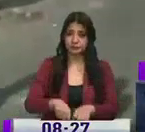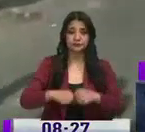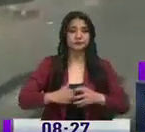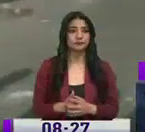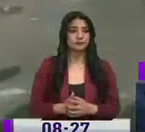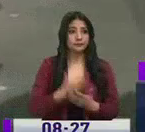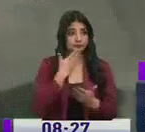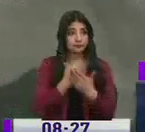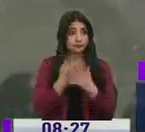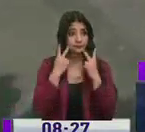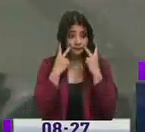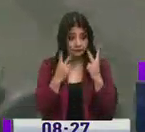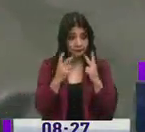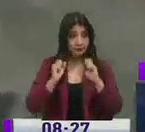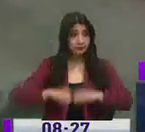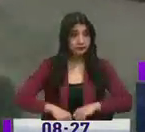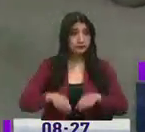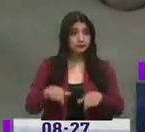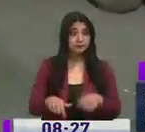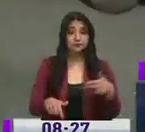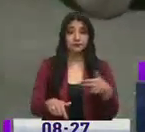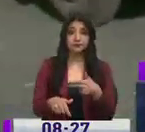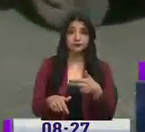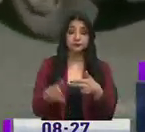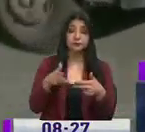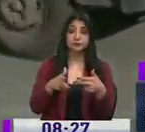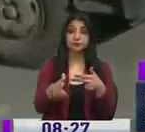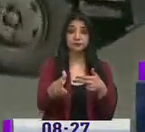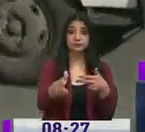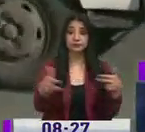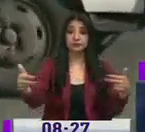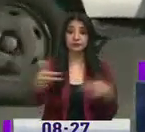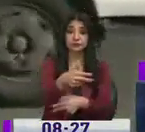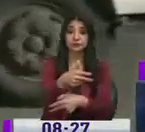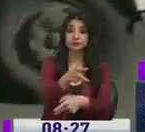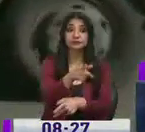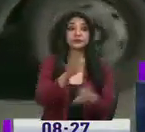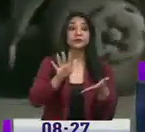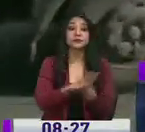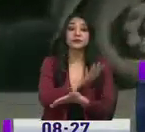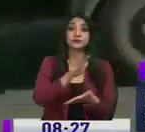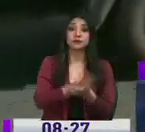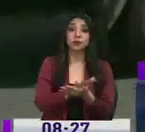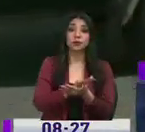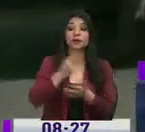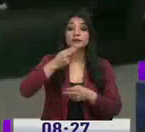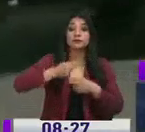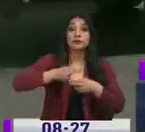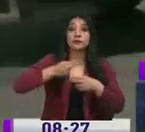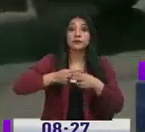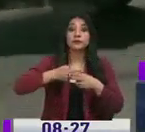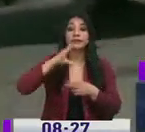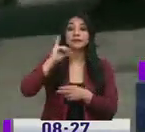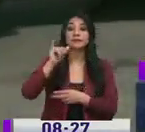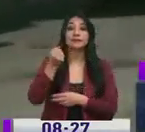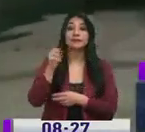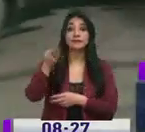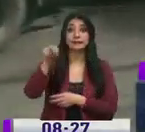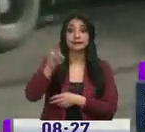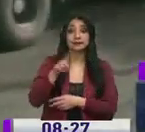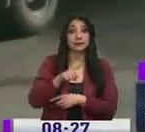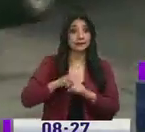Ustedes pueden ver en imágenes de aquí, nos están acompañando de la unidad educativa Nuestra Señora del Cisne, puesto que ellos tienen